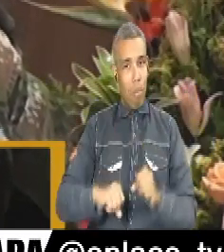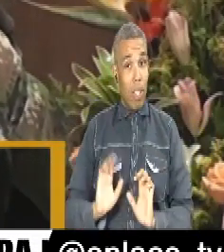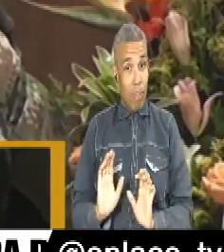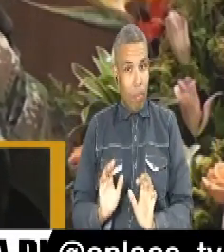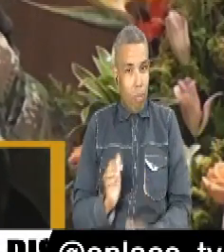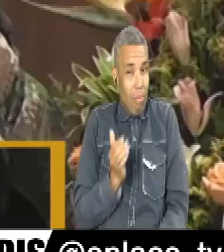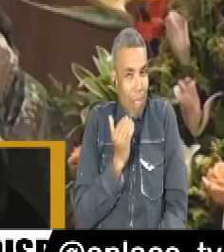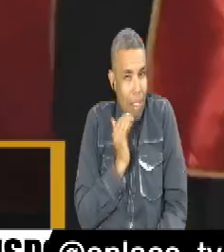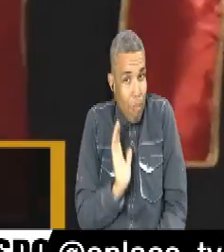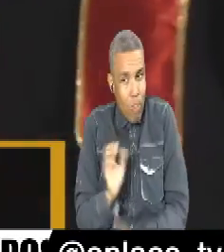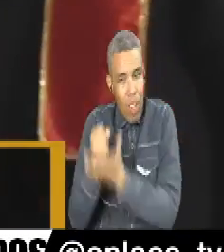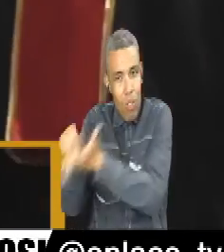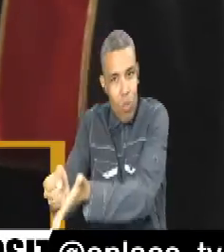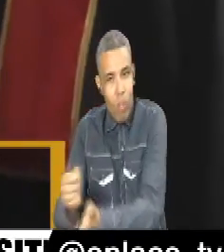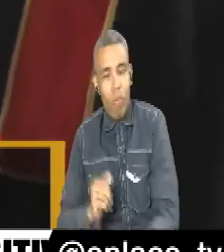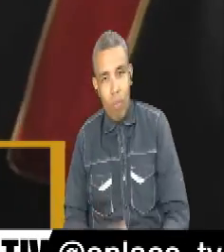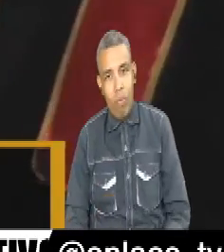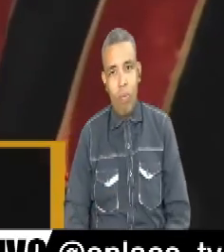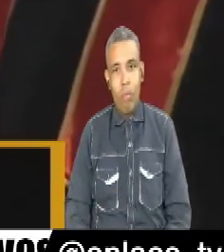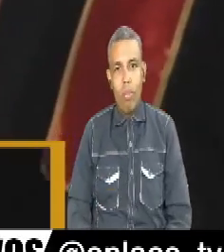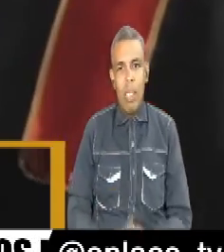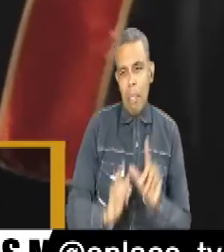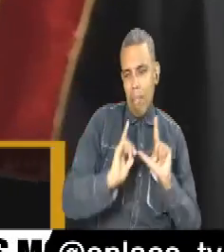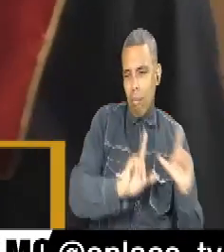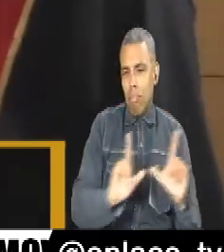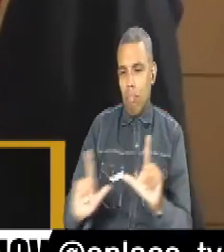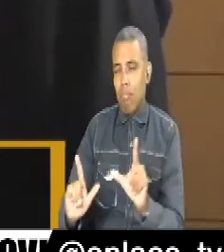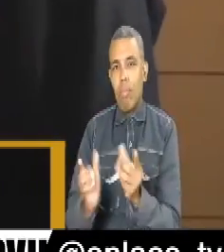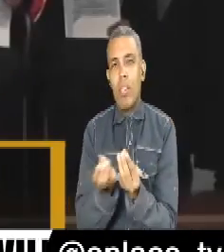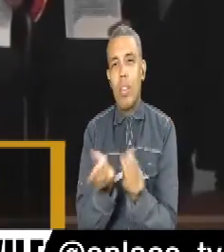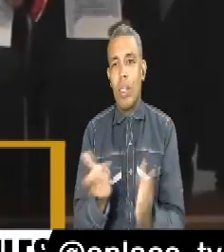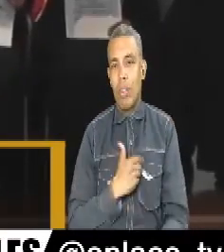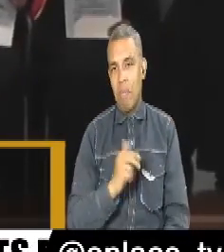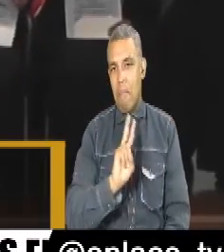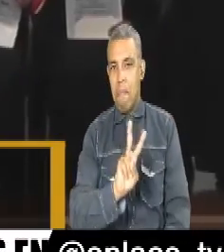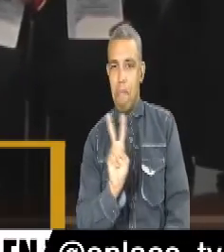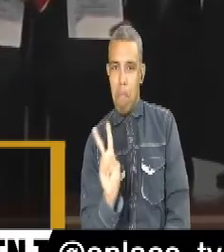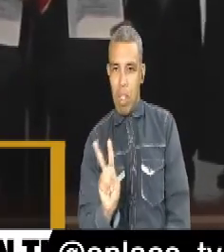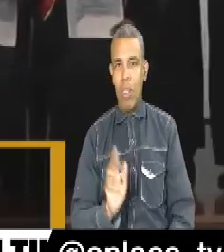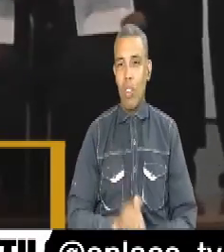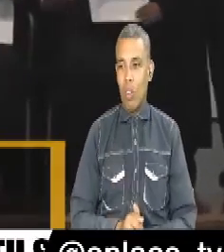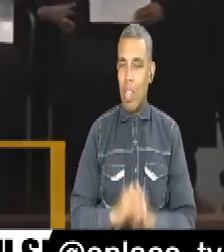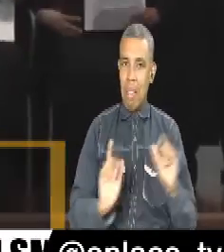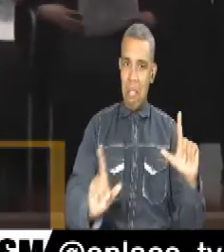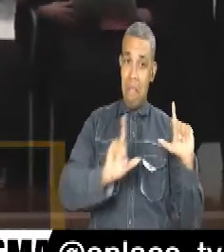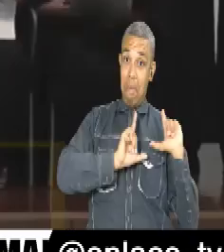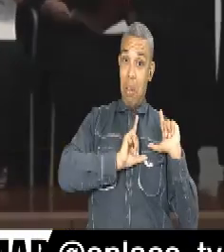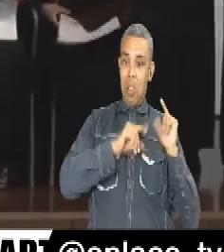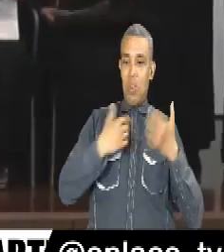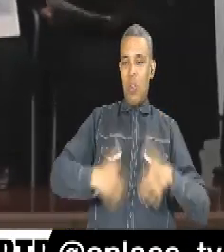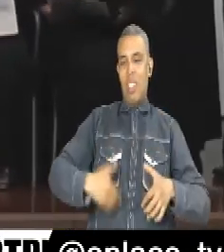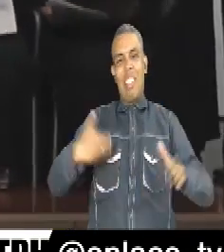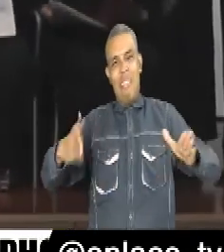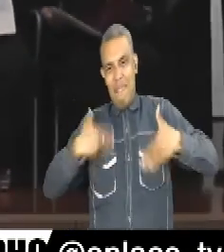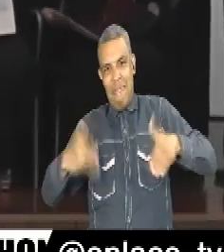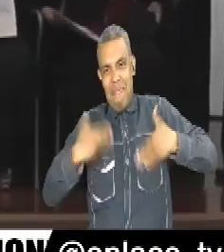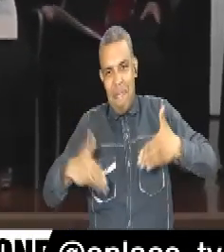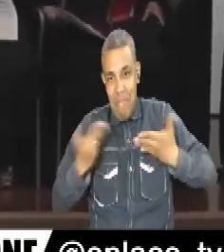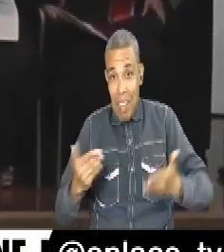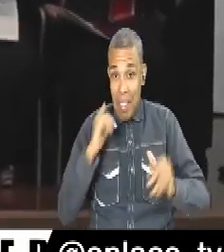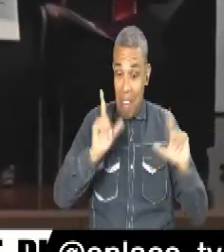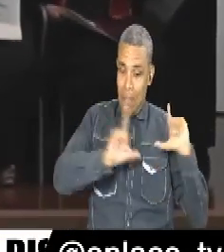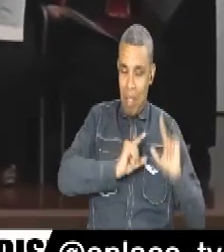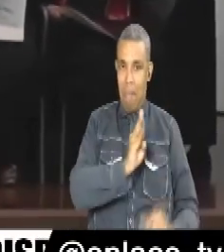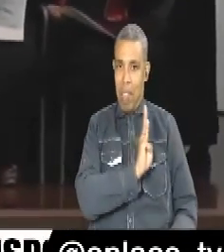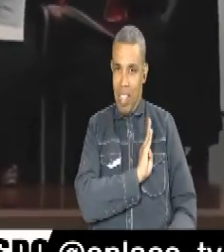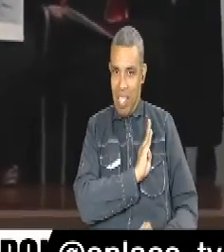carrera diferente a la militar. 22 soldados que hacen parte de la Quinta Brigada recibieron el cartón que los acredita como